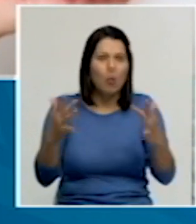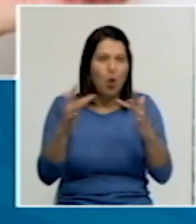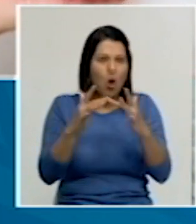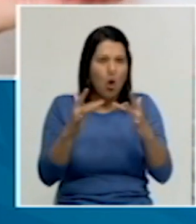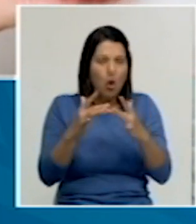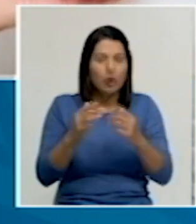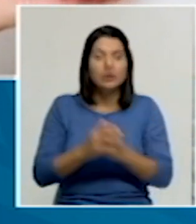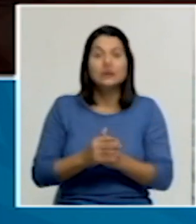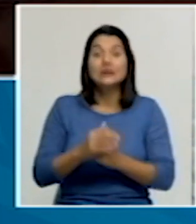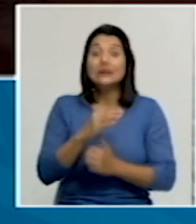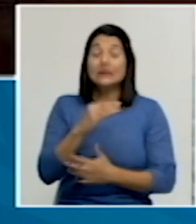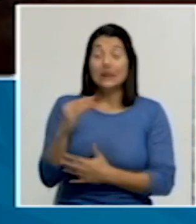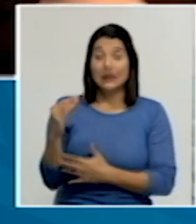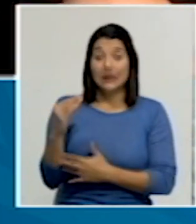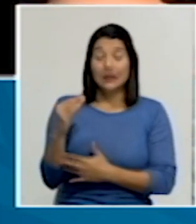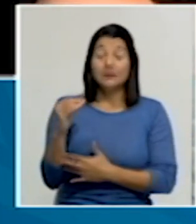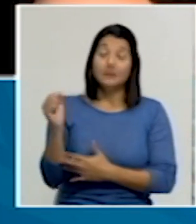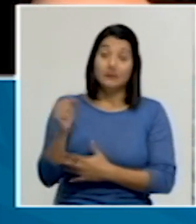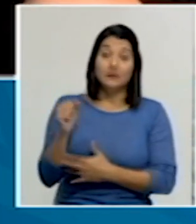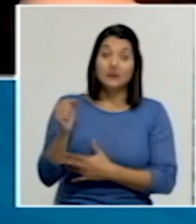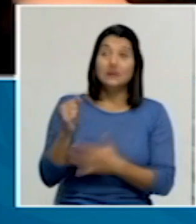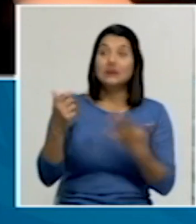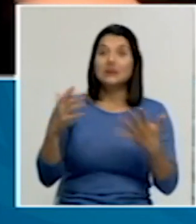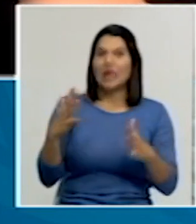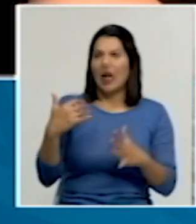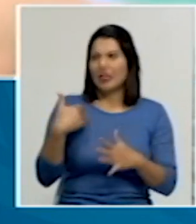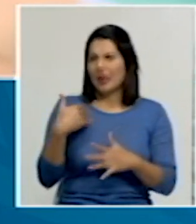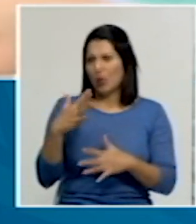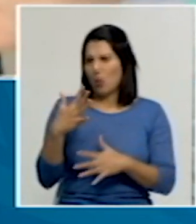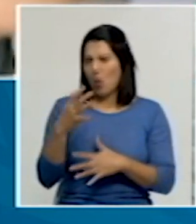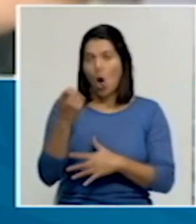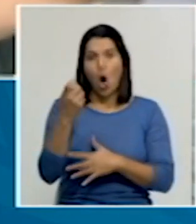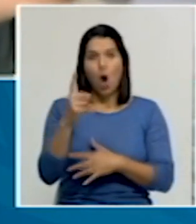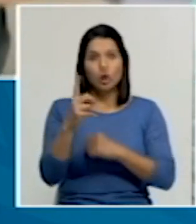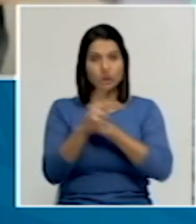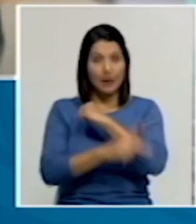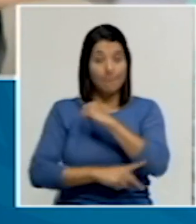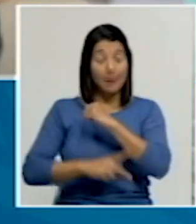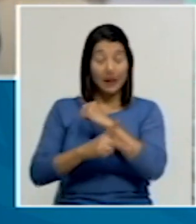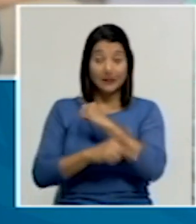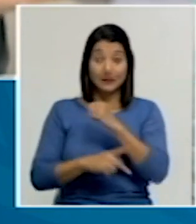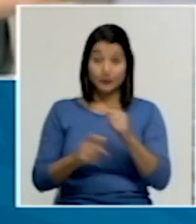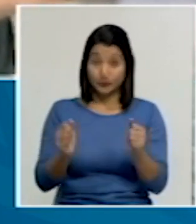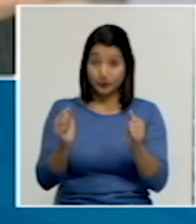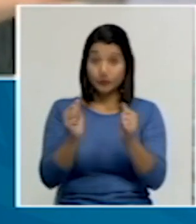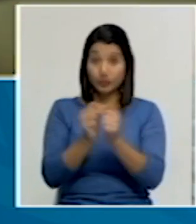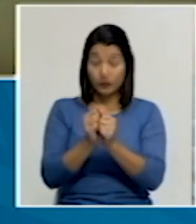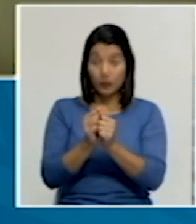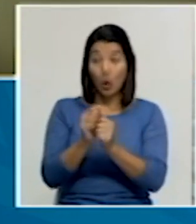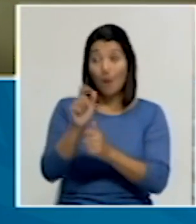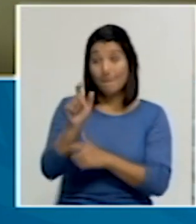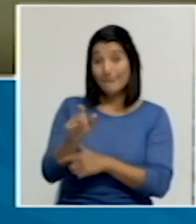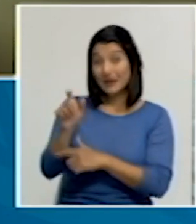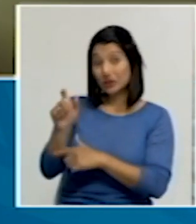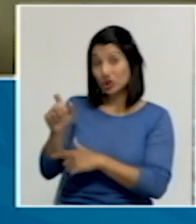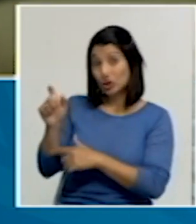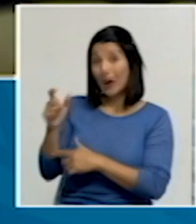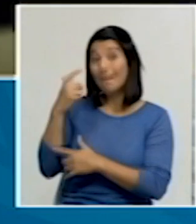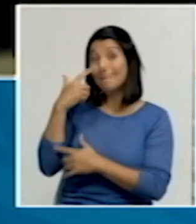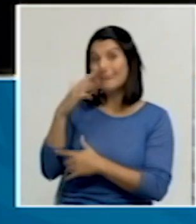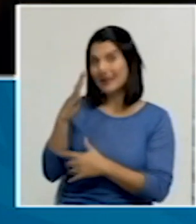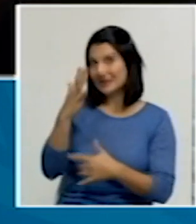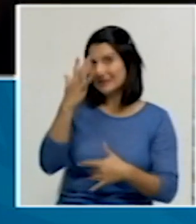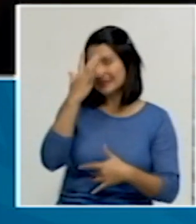Y en efecto, ya tenemos cerca de 11 países con casos al menos sospechosos, ya en